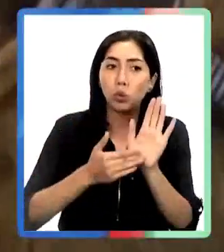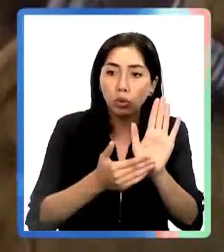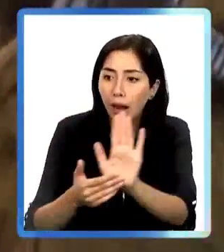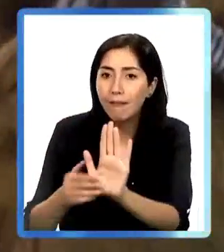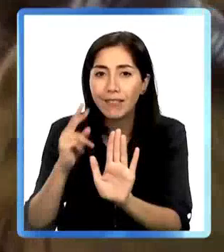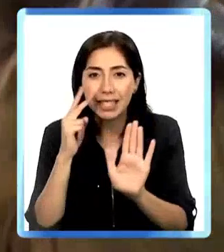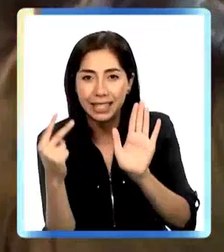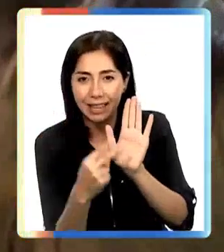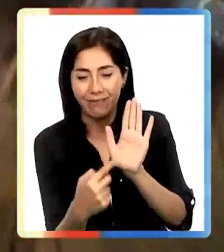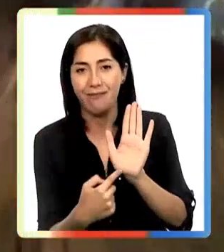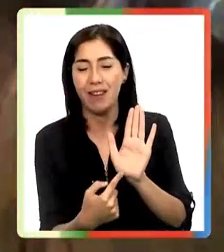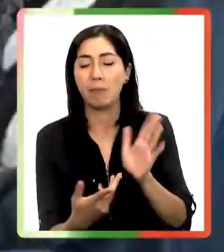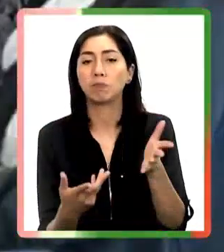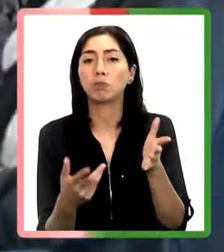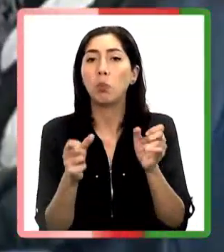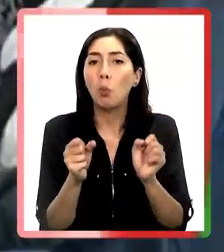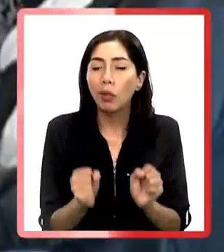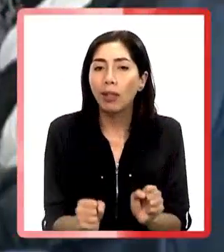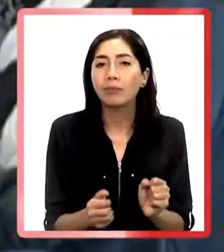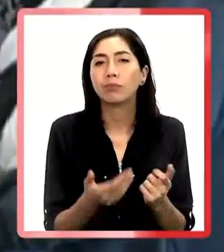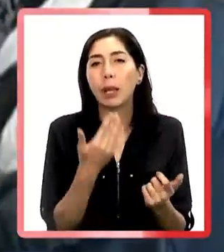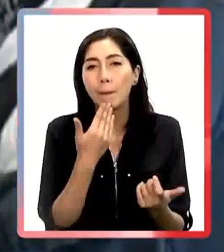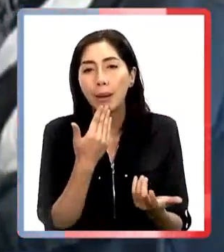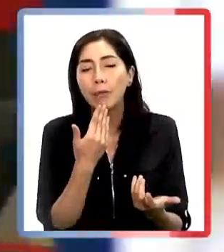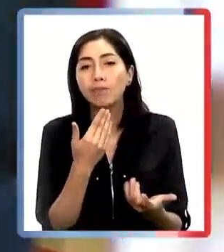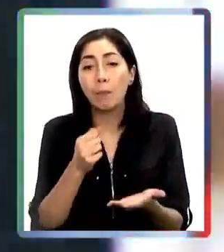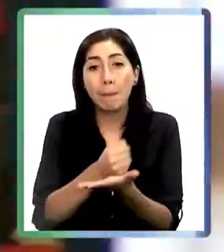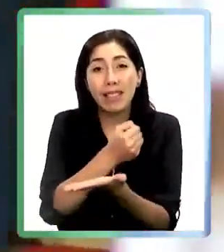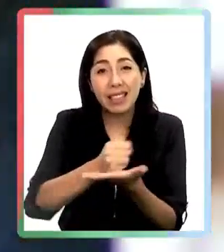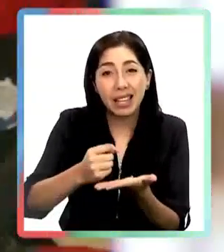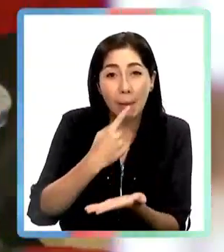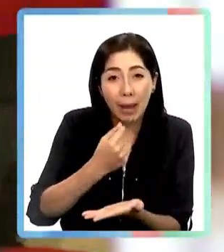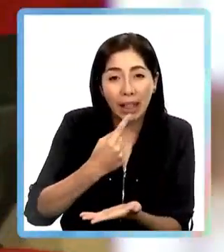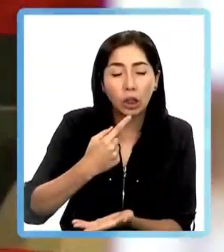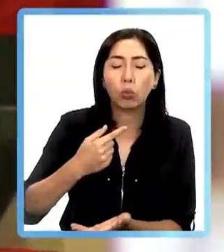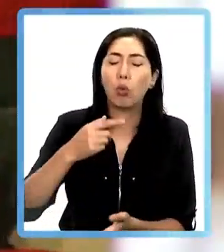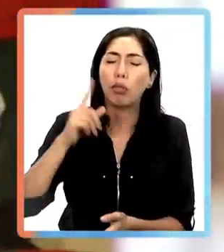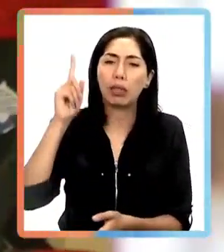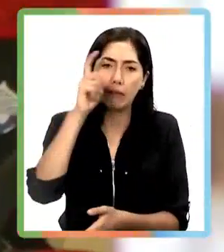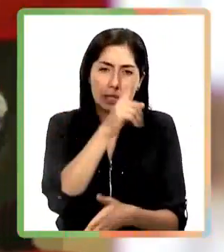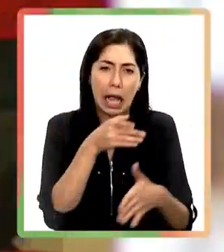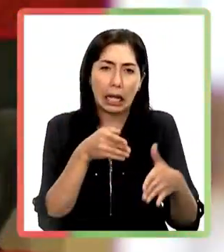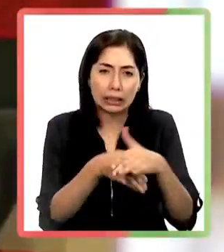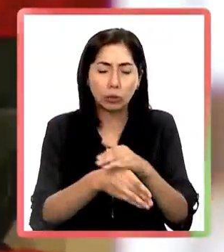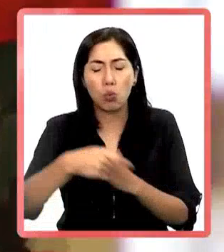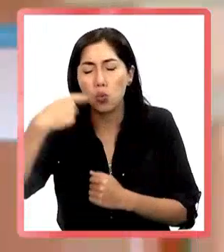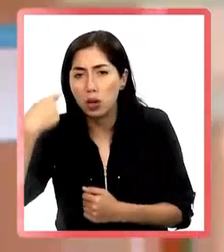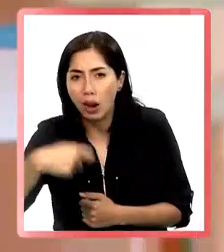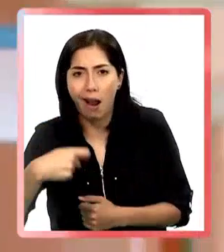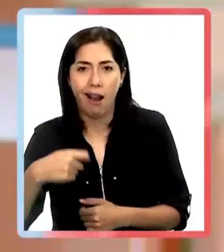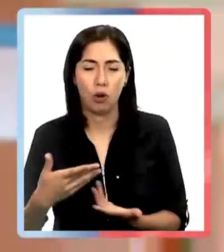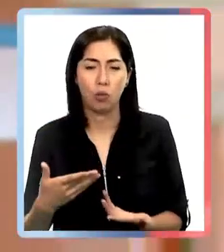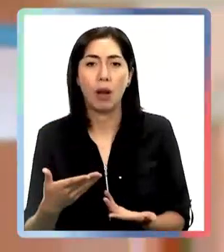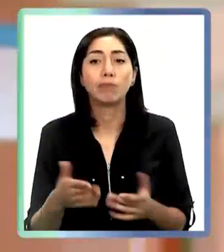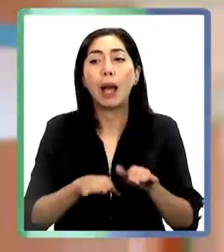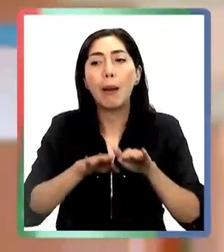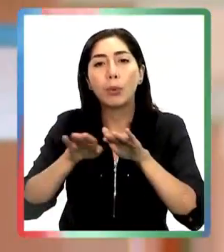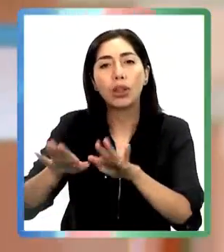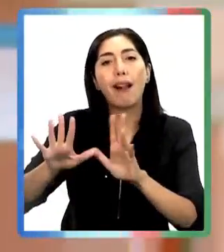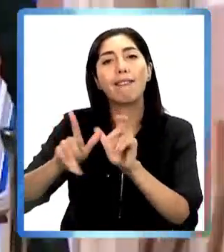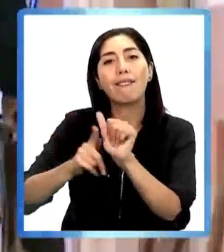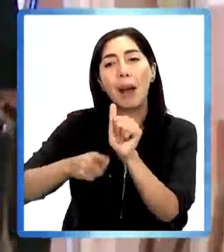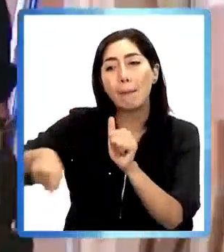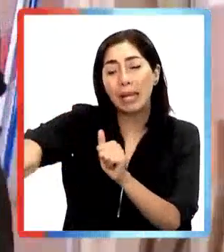ayude a poder negociar de mejor manera también los medicamentos que son de muy difícil acceso y muy caros para las familias que